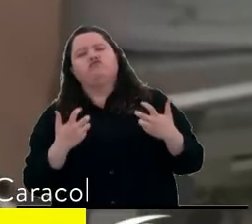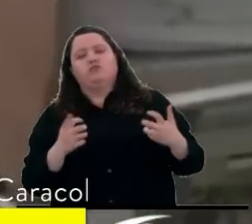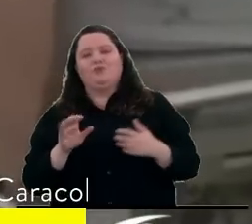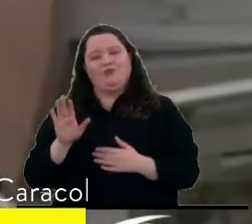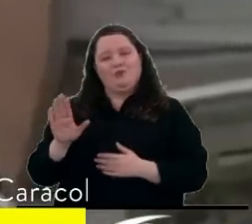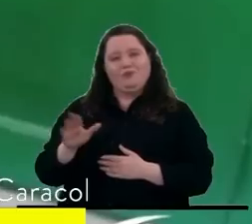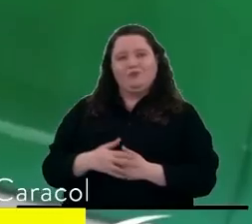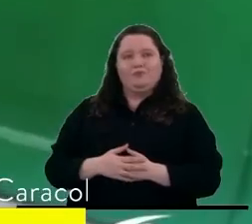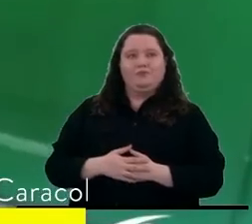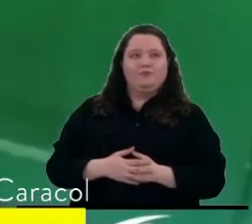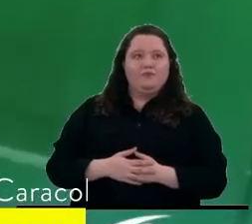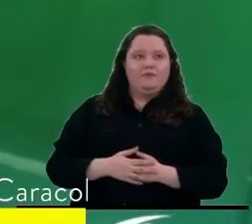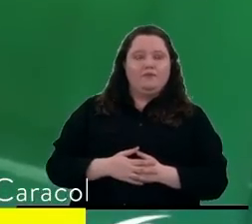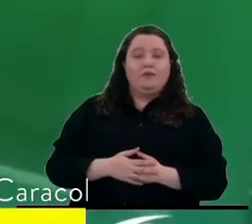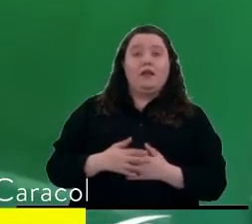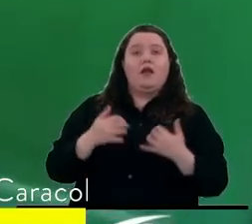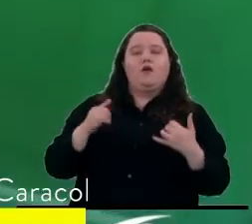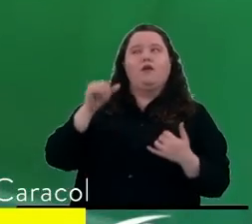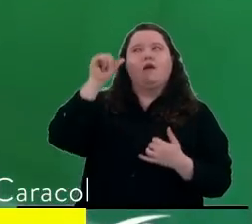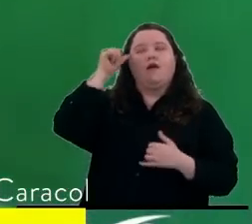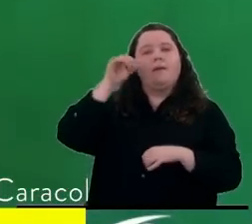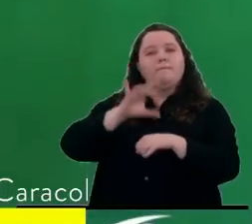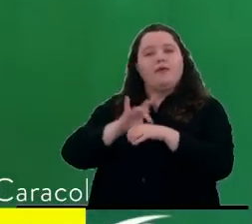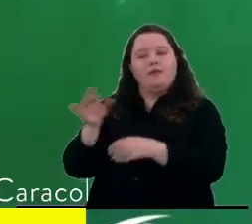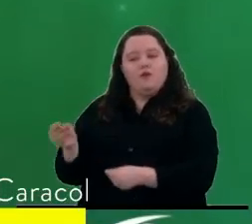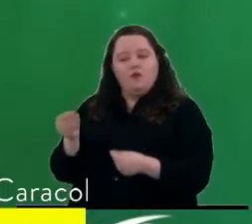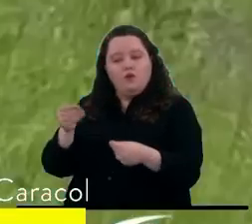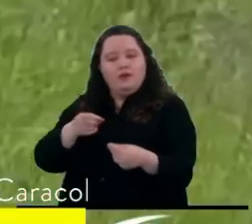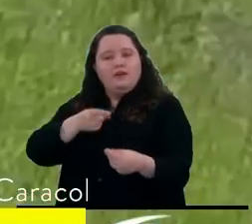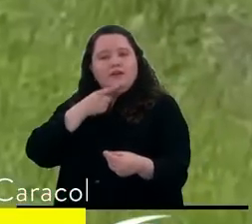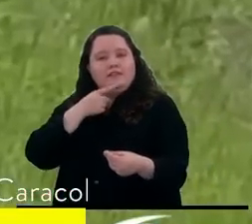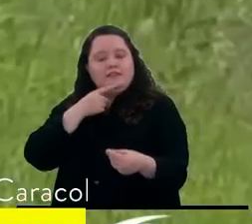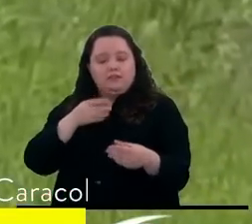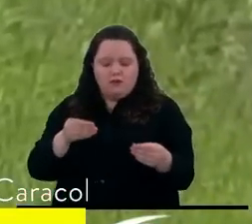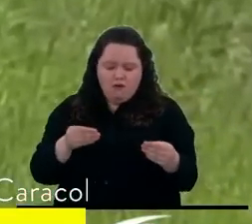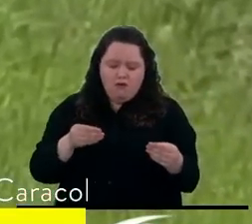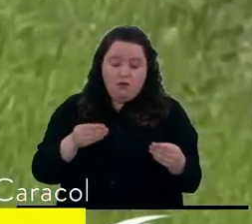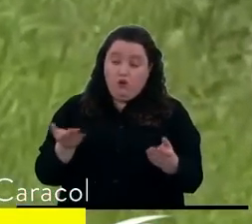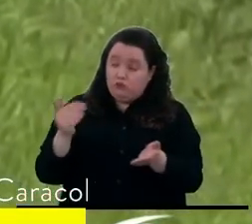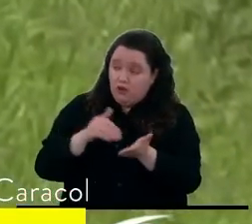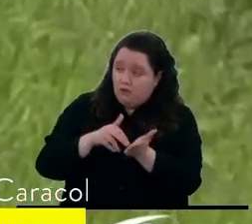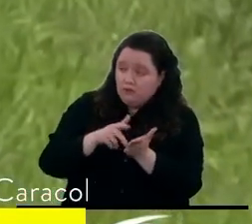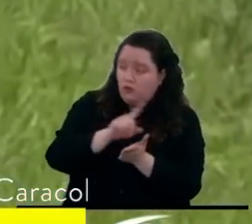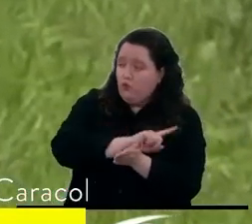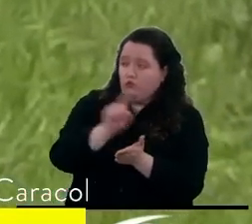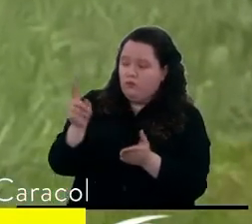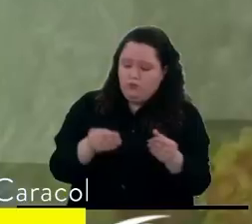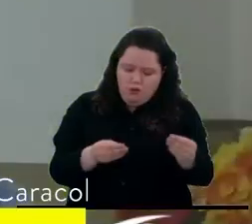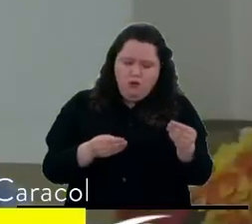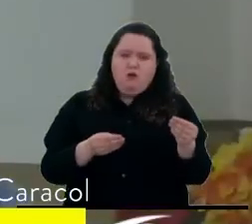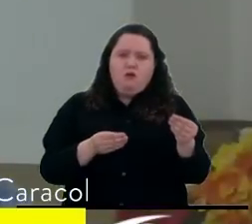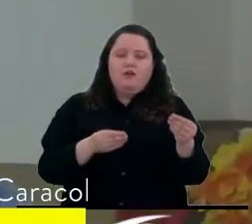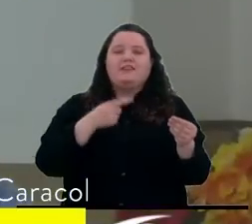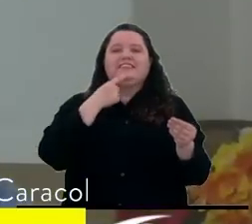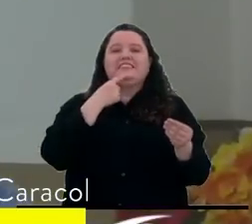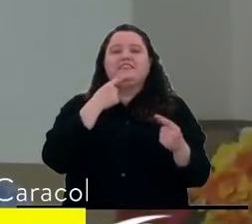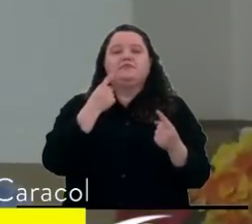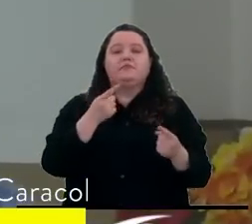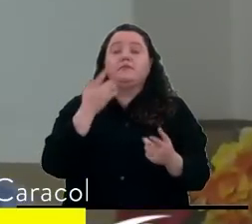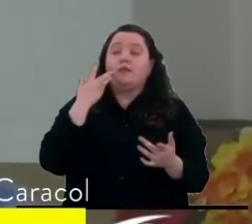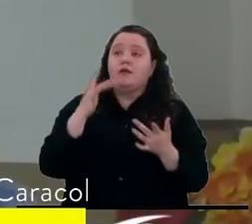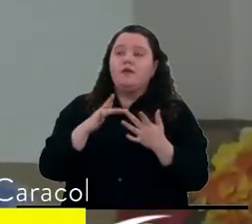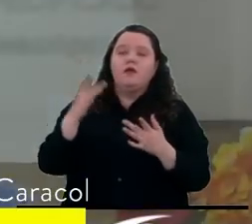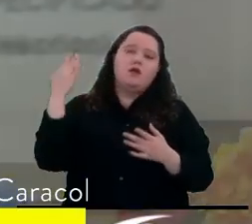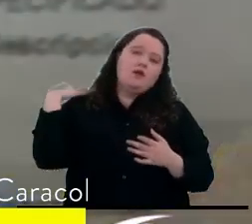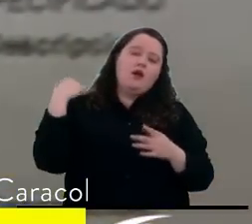Paola recuerda el reporte médico que indicaba que su niño no volvería a caminar. Le diagnosticaron, pues, que se había